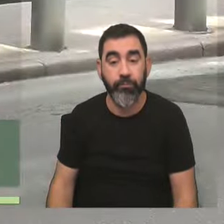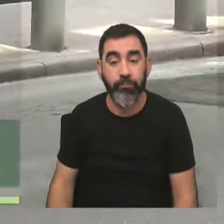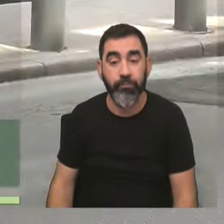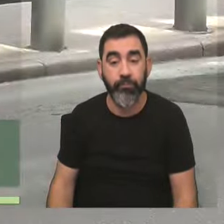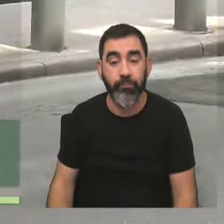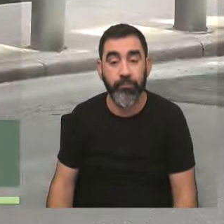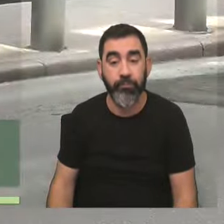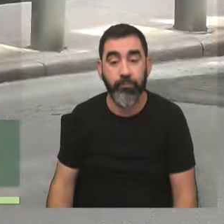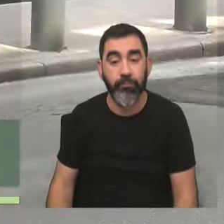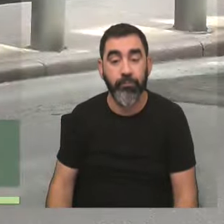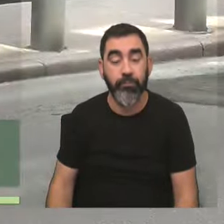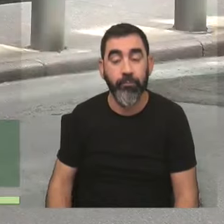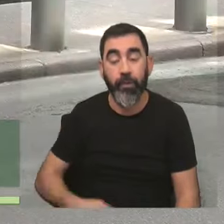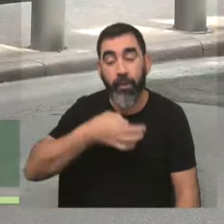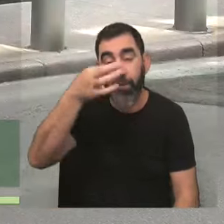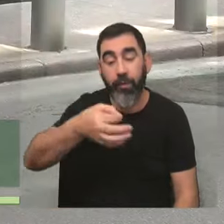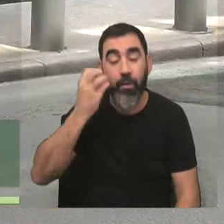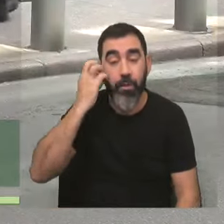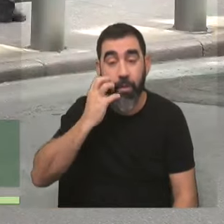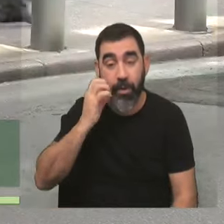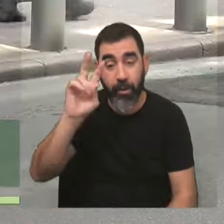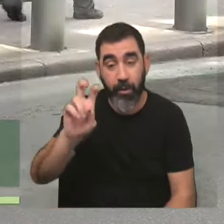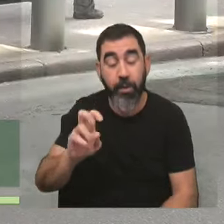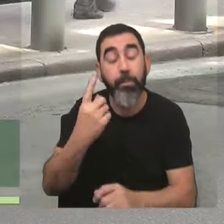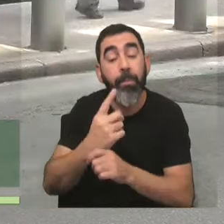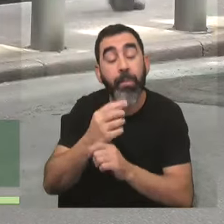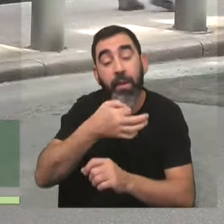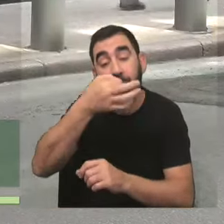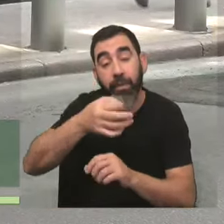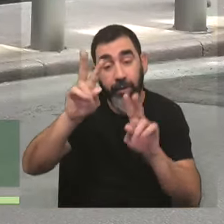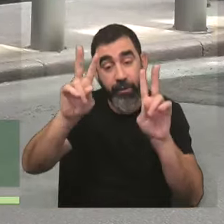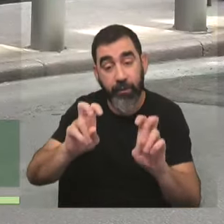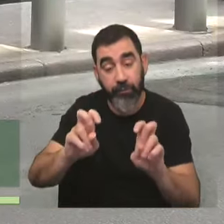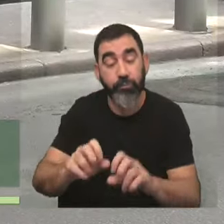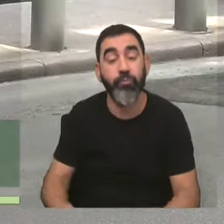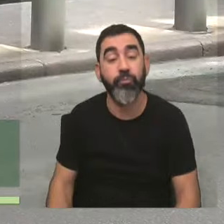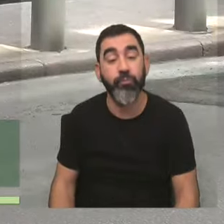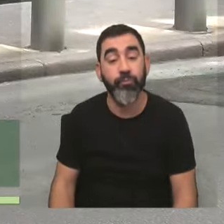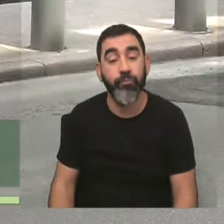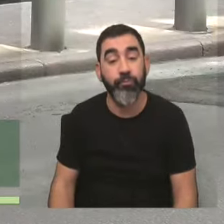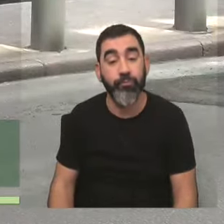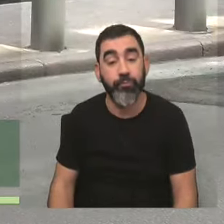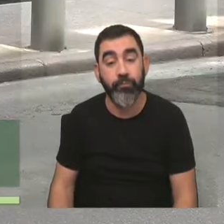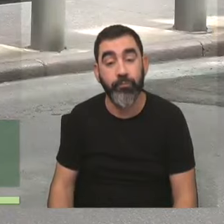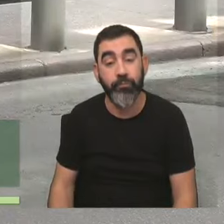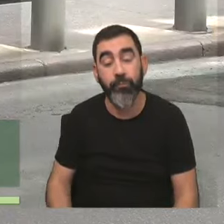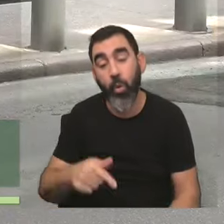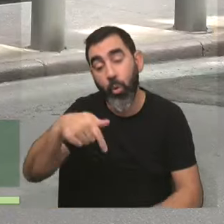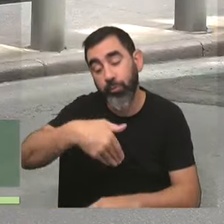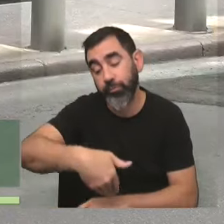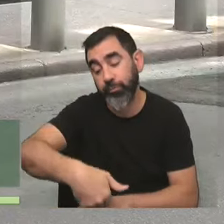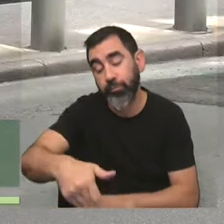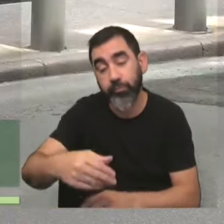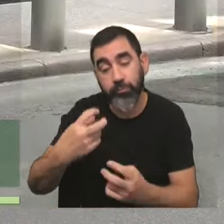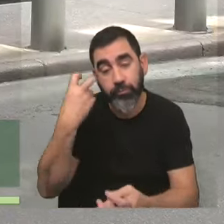bien hasta aquí entonces las declaraciones de Vergara las primeras en función de la noticia que surgió esta Mañana iremos en el correr del día